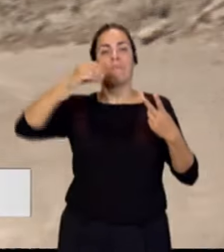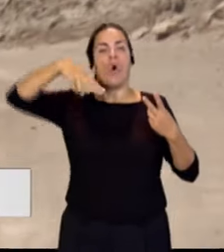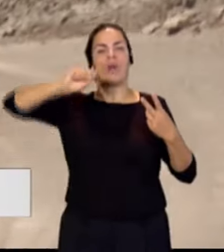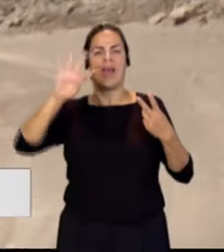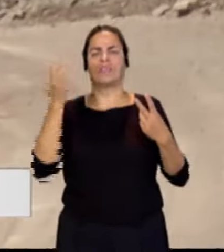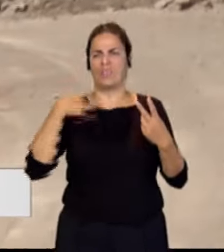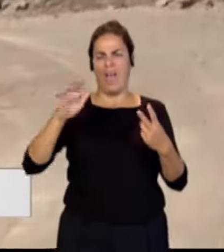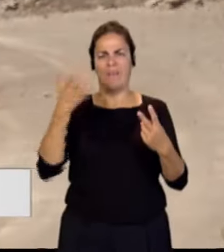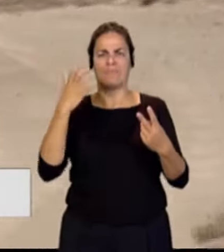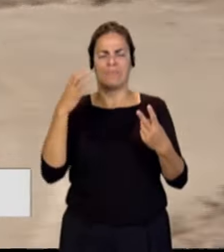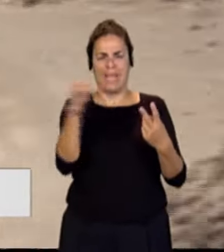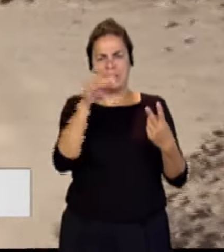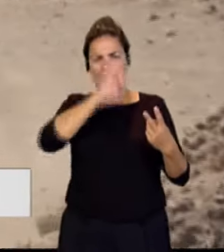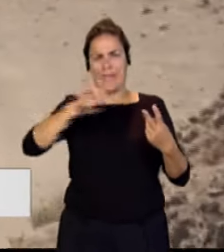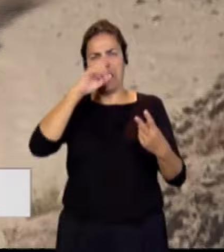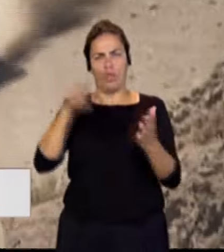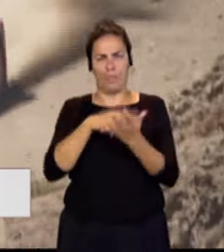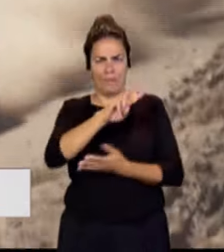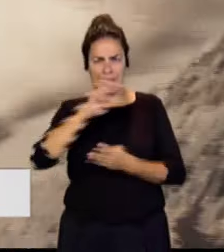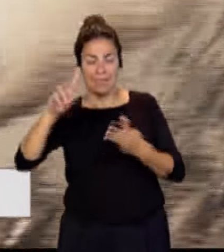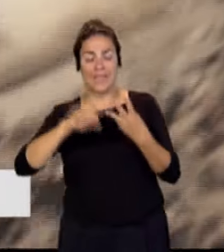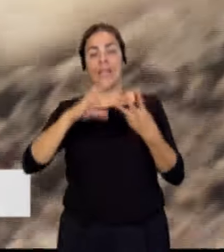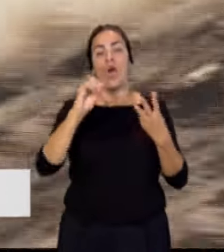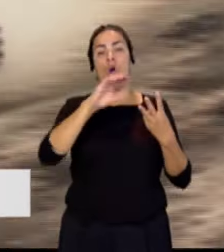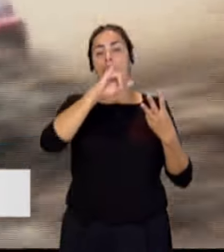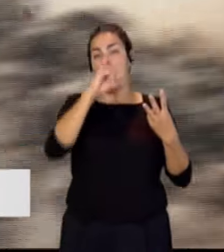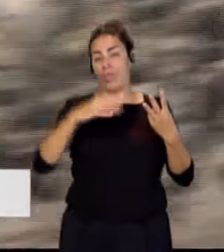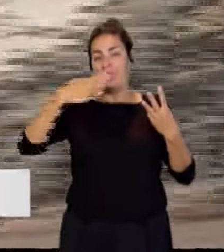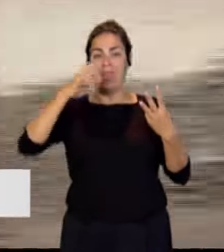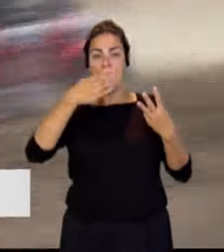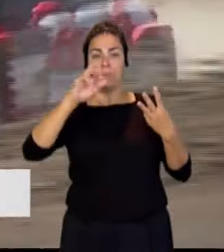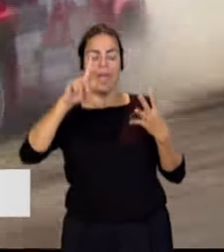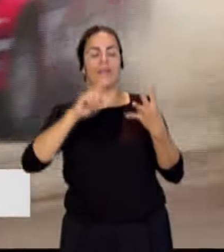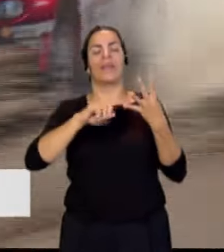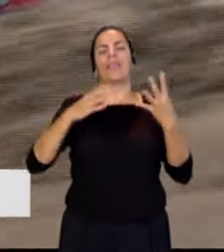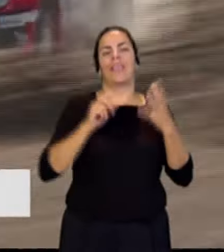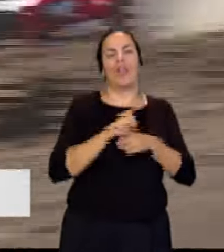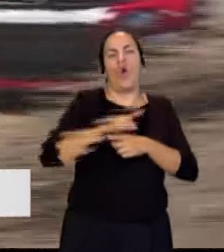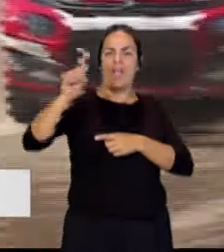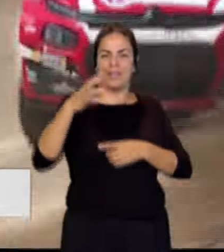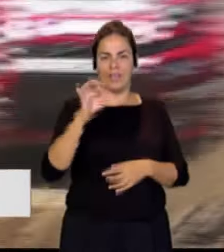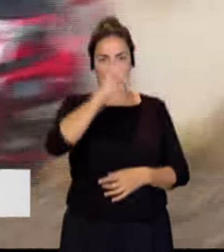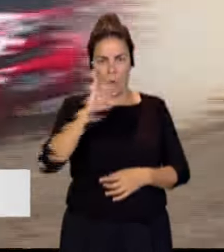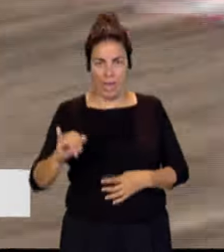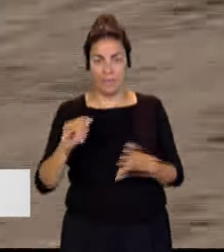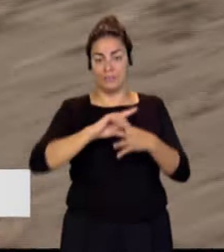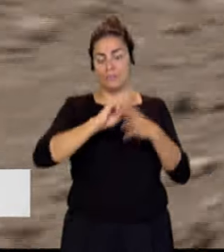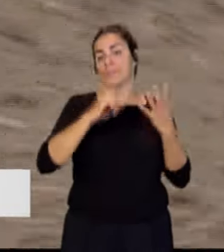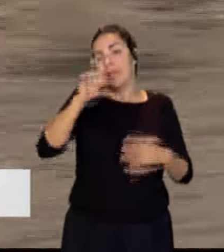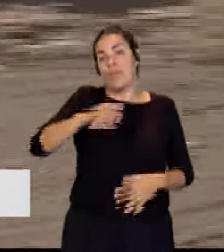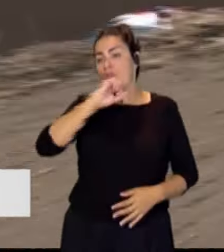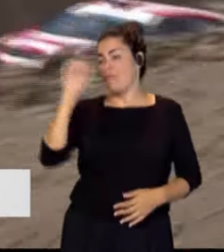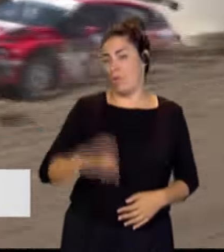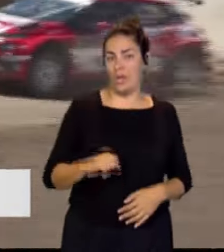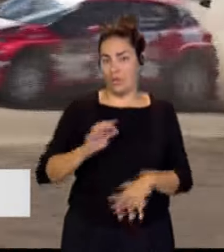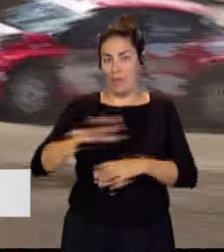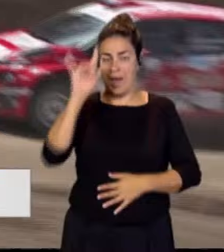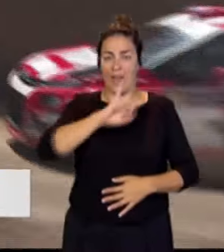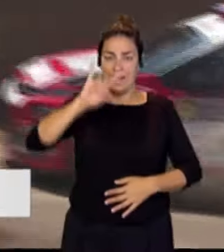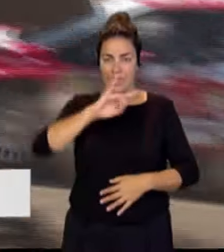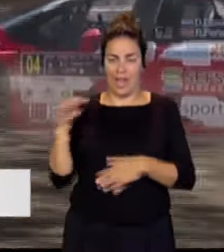Islas Canarias de 2023 mat osber y cohete Suárez por supuesto los principales favoritos al Regional de